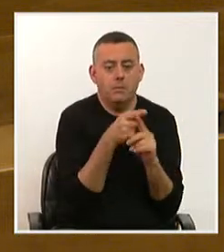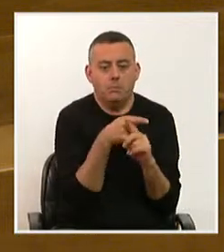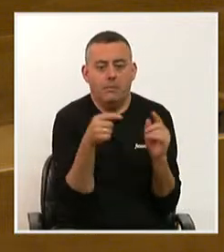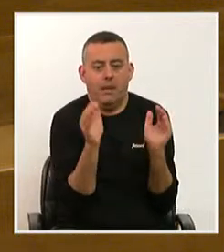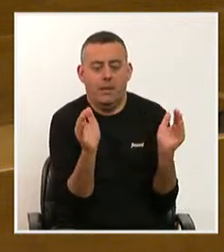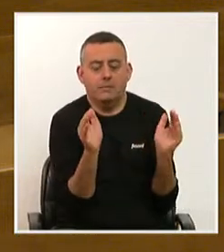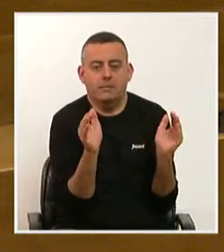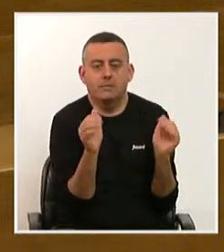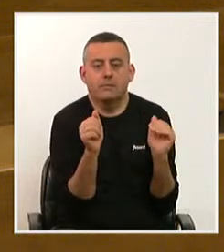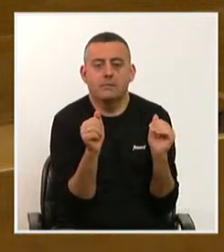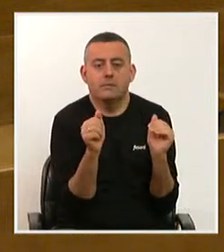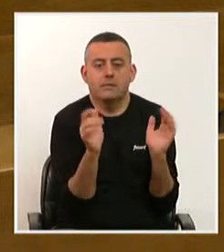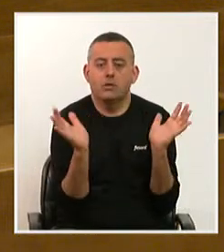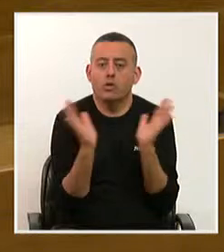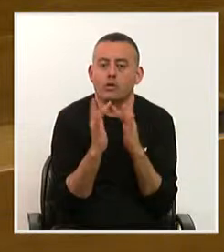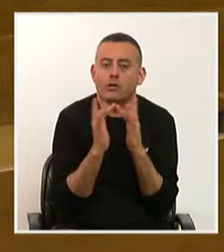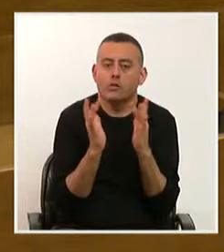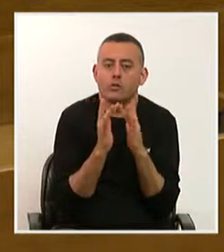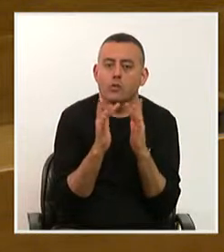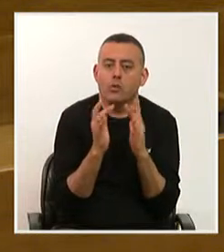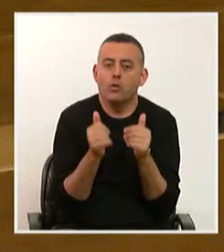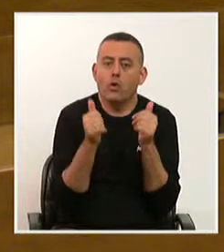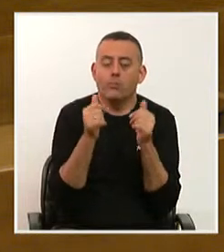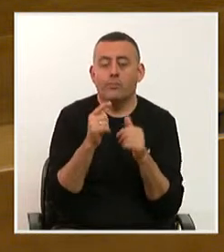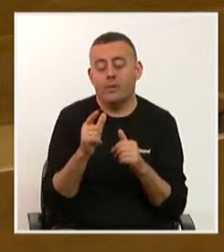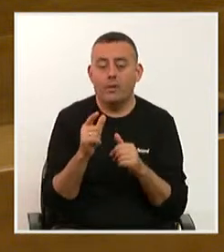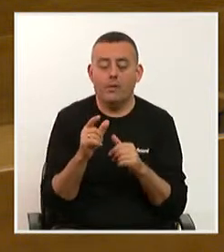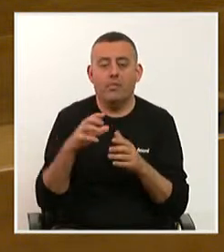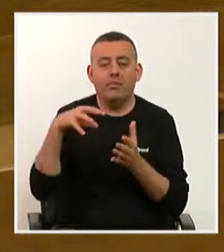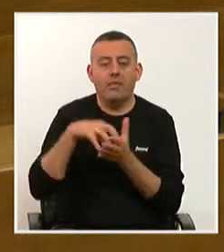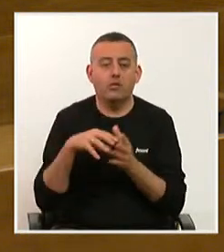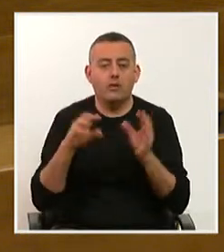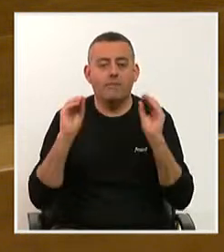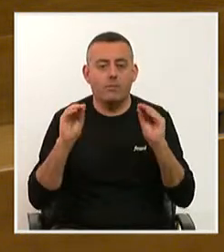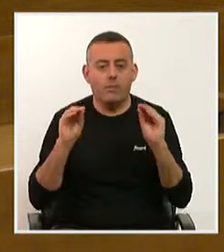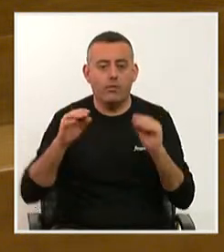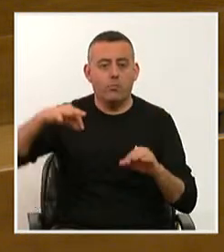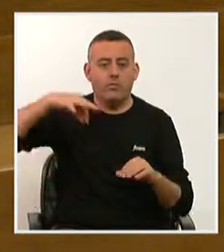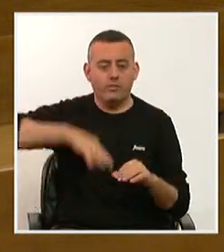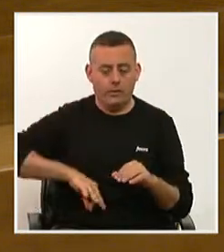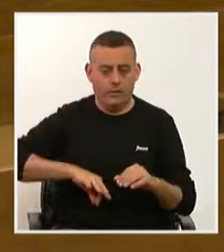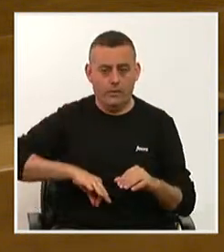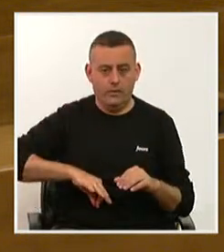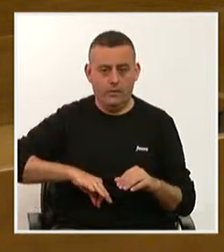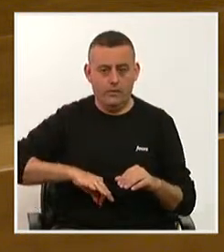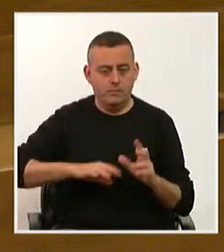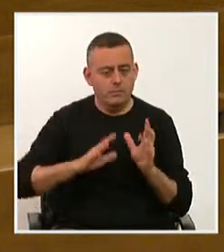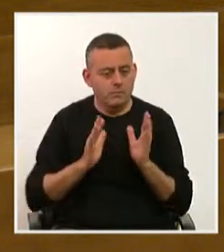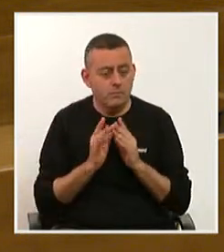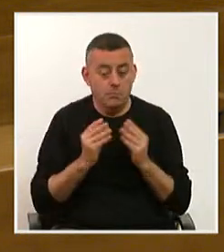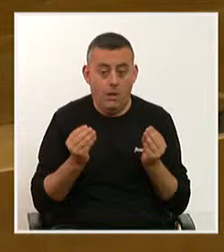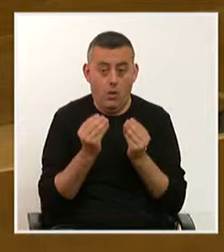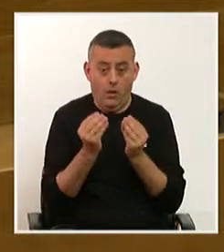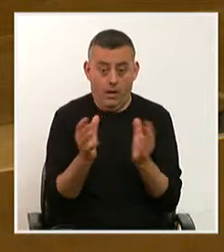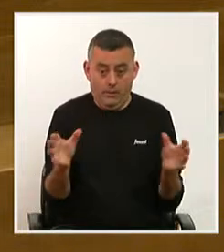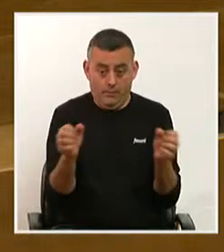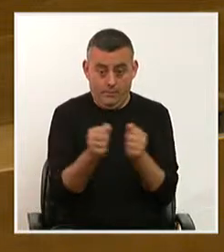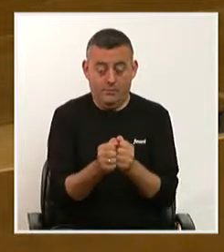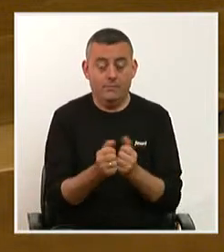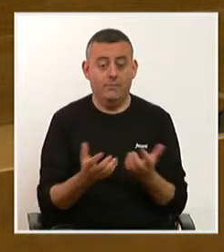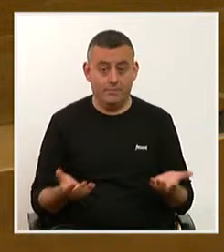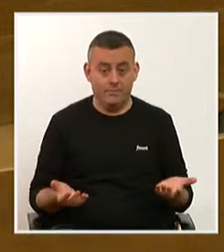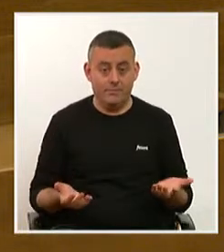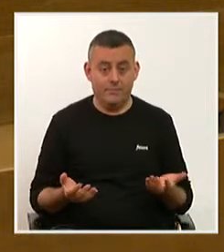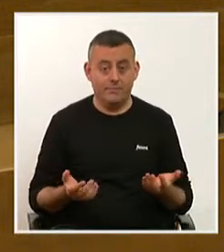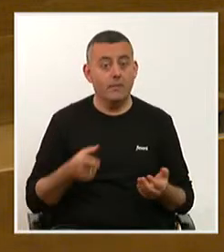ypr ces de forma profesional de ser cons que rec